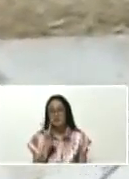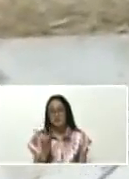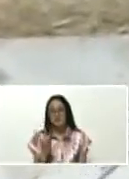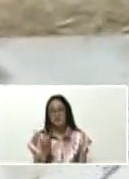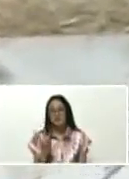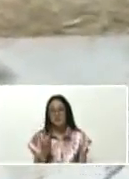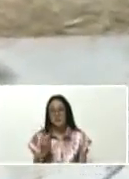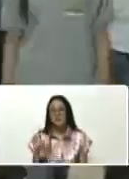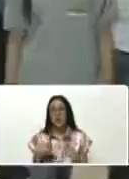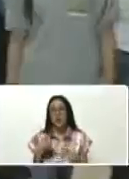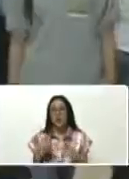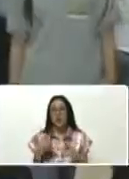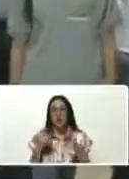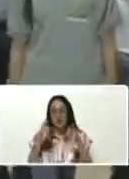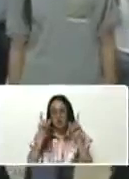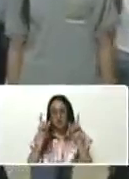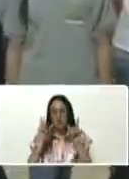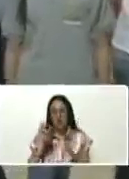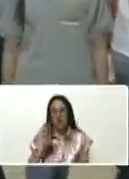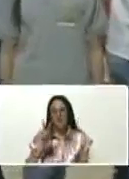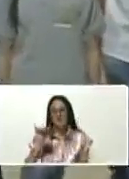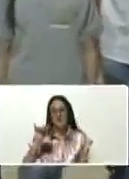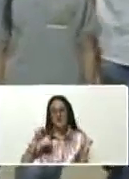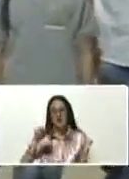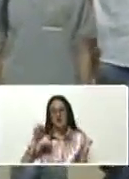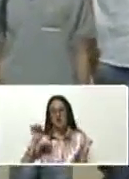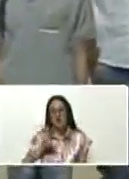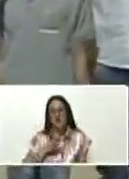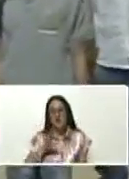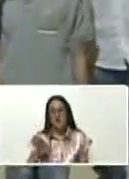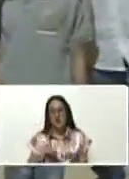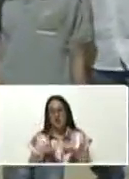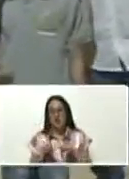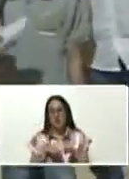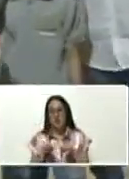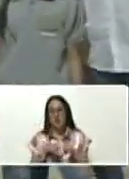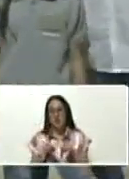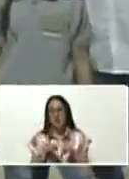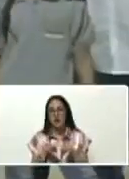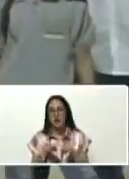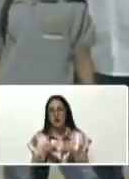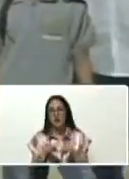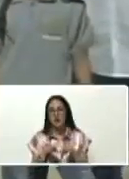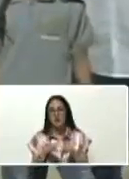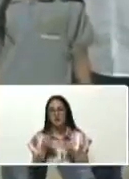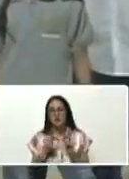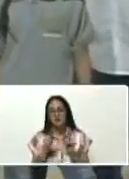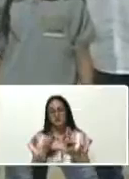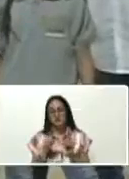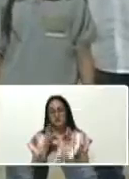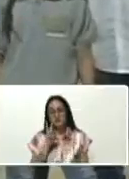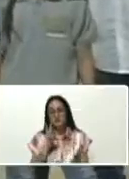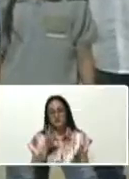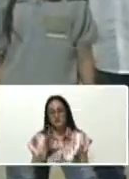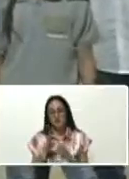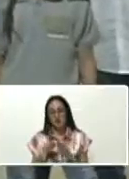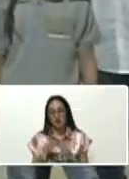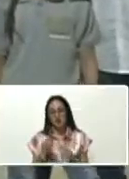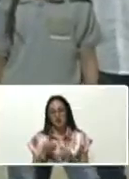es productor caprino y ovino del estado Cojedes y que quisiera también compartir con todo el pueblo de